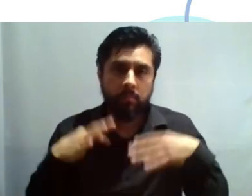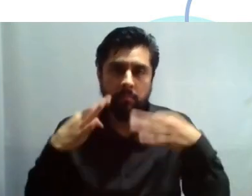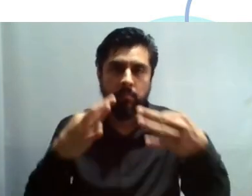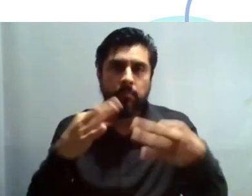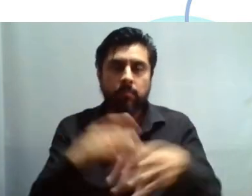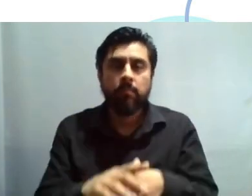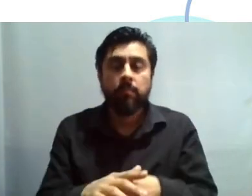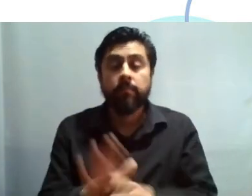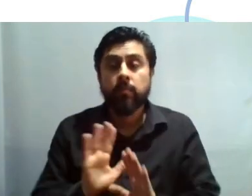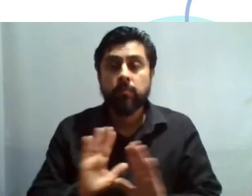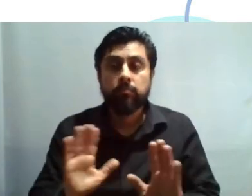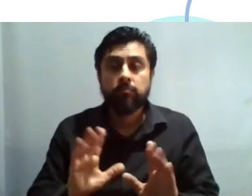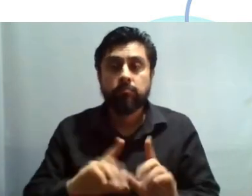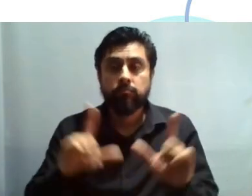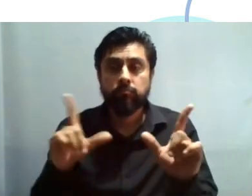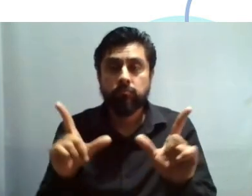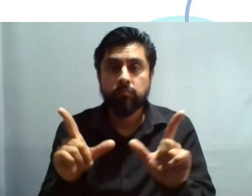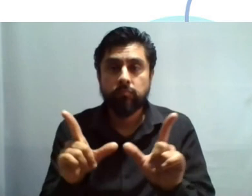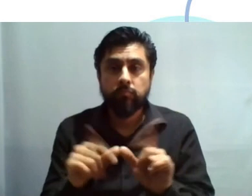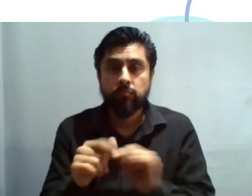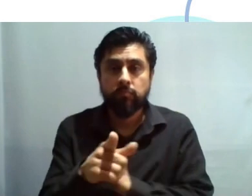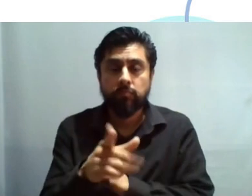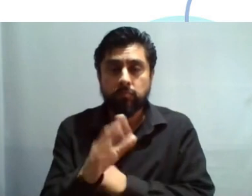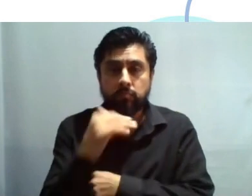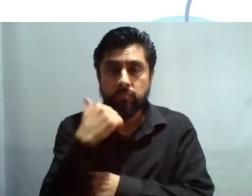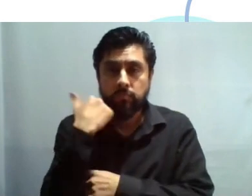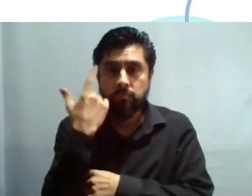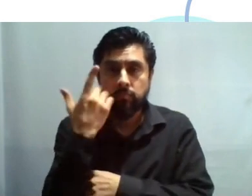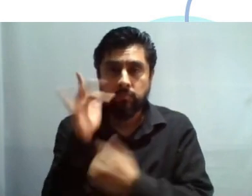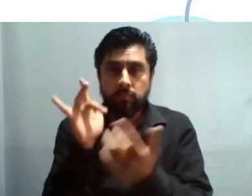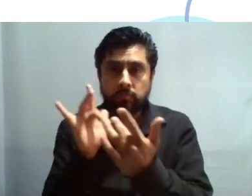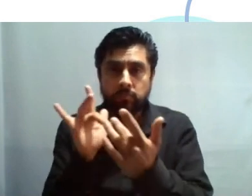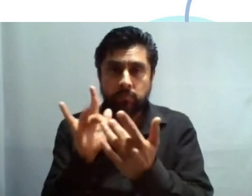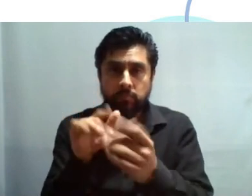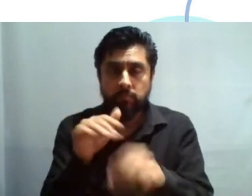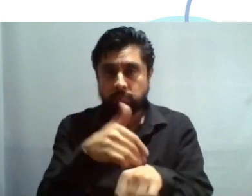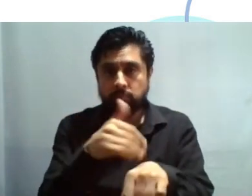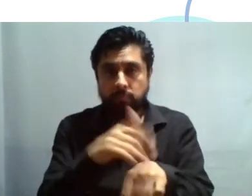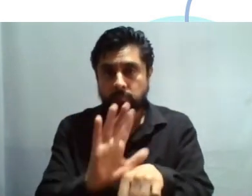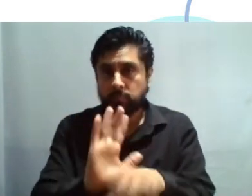sería todo. Cualquier cosa tienen mis datos de contacto y siempre es un gusto estar con ustedes.